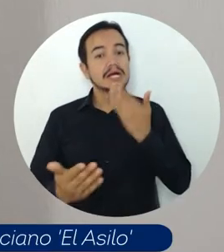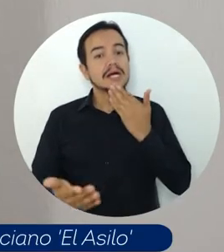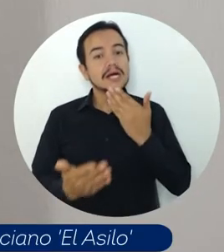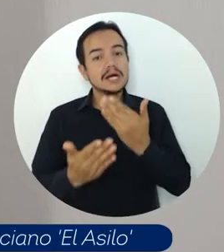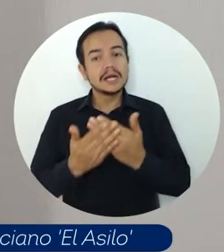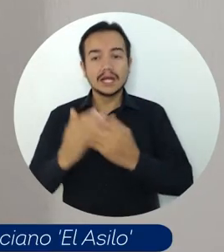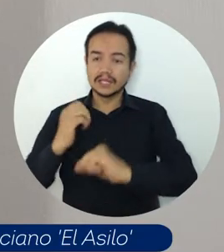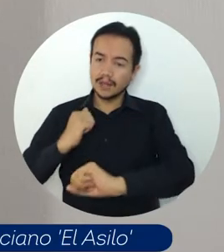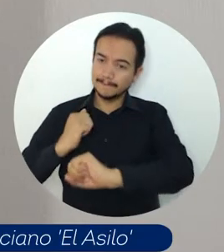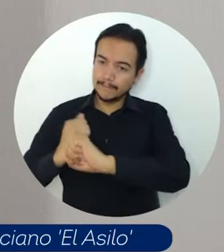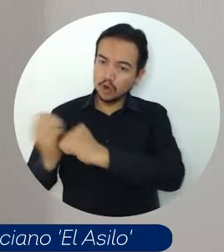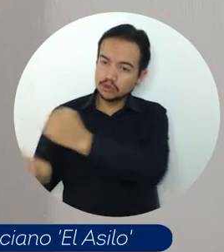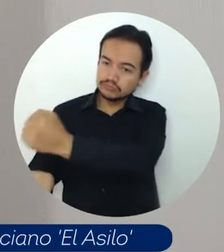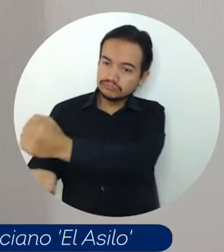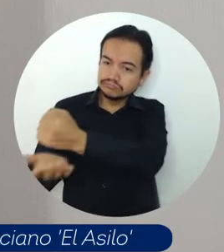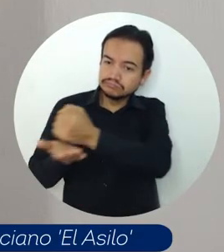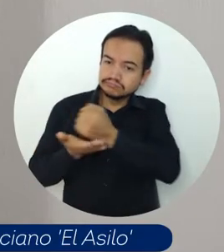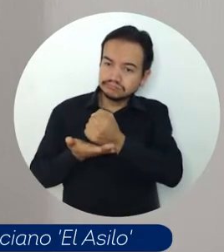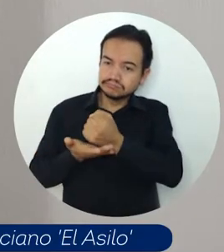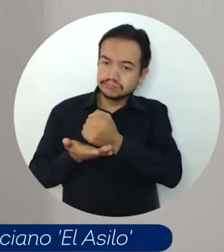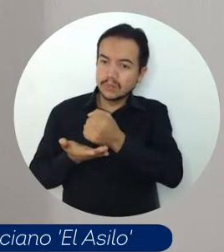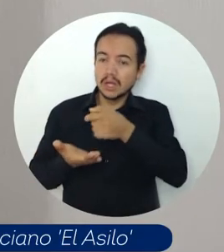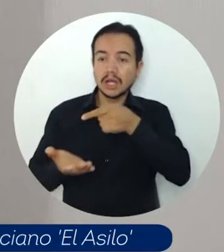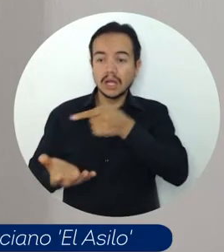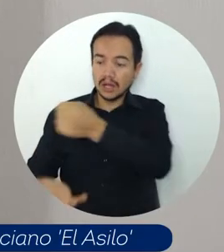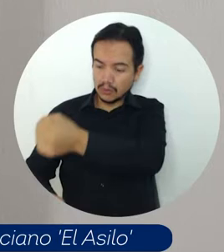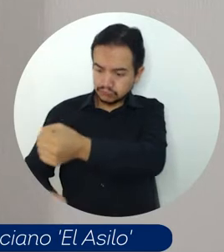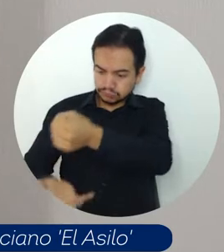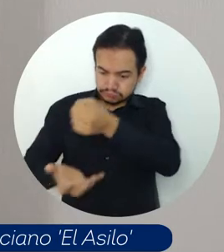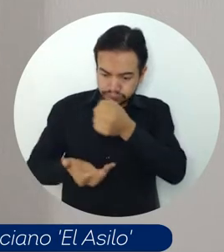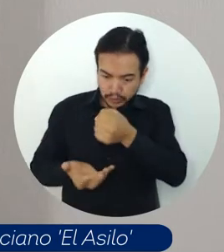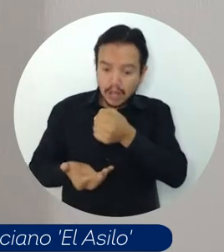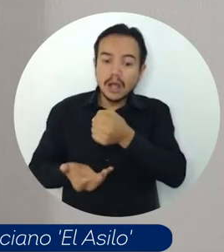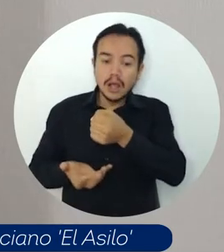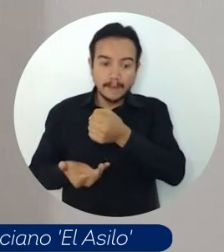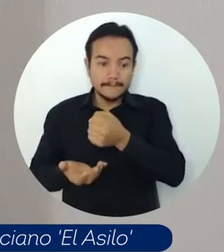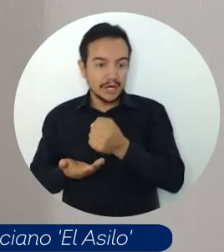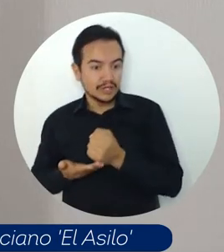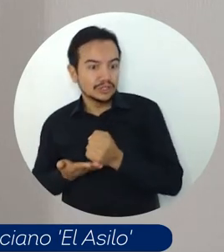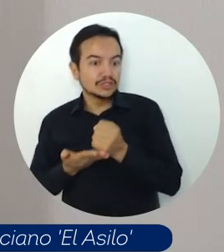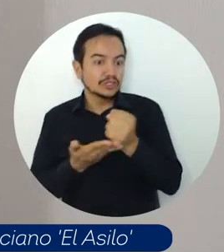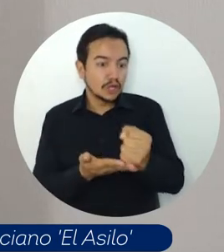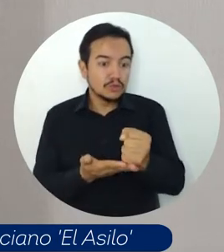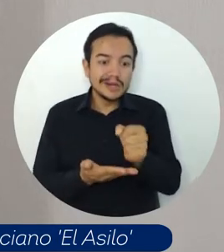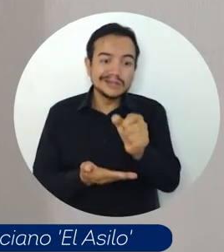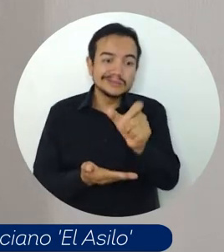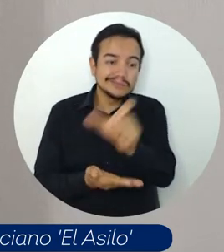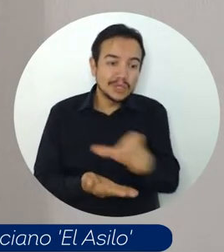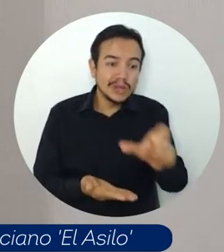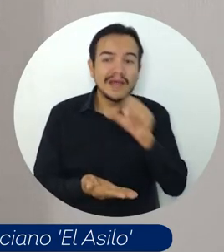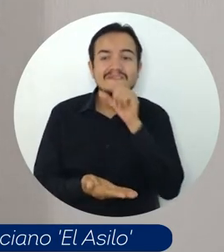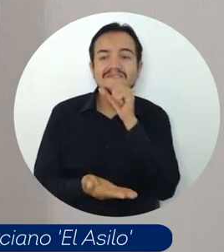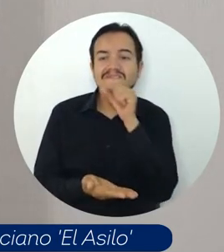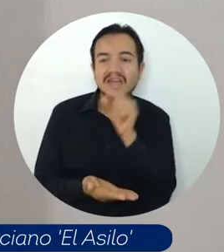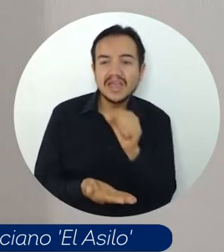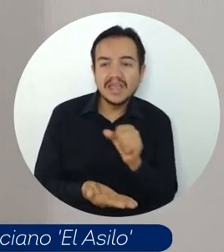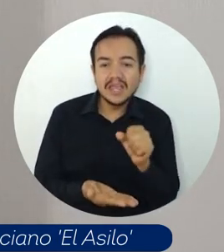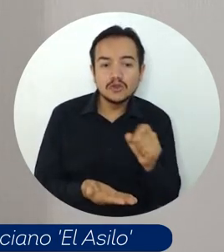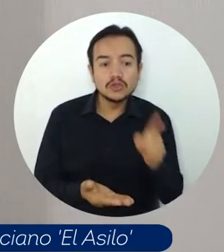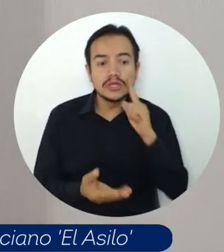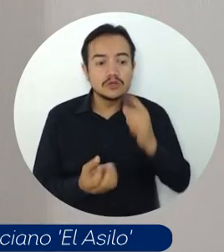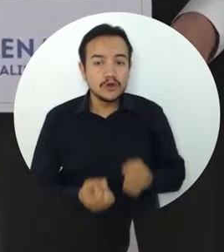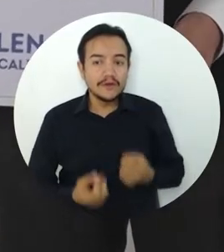donación con la cual contribuyen a que las vidas de nuestros ancianos sean más